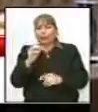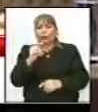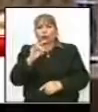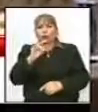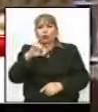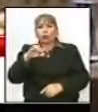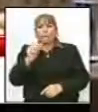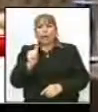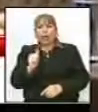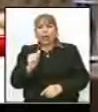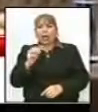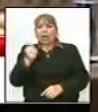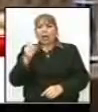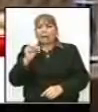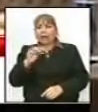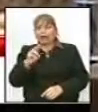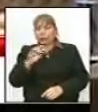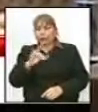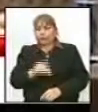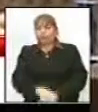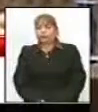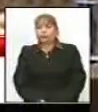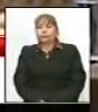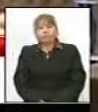Amaru. Y entonces,